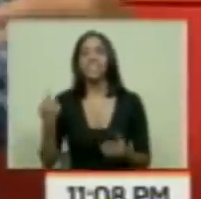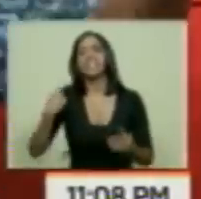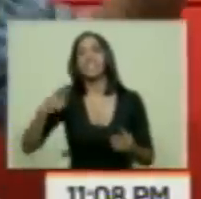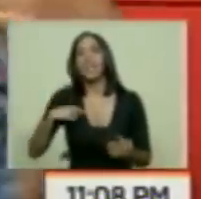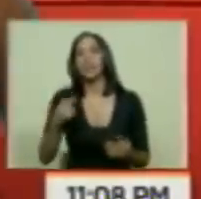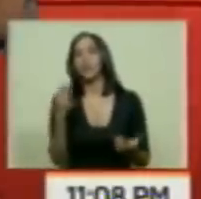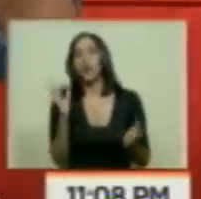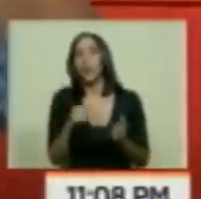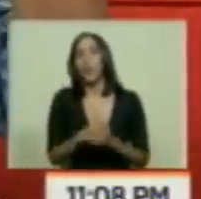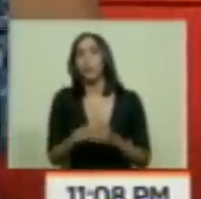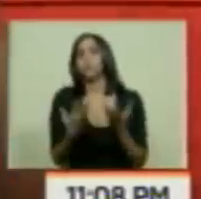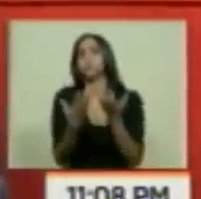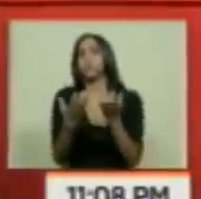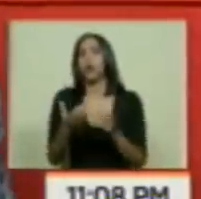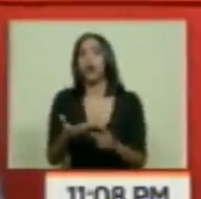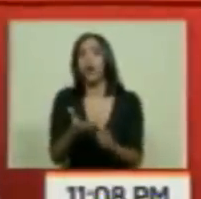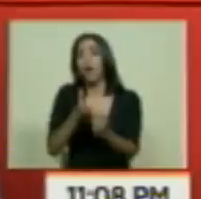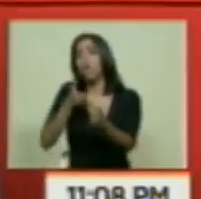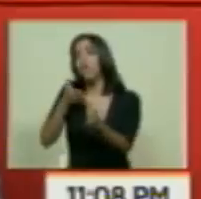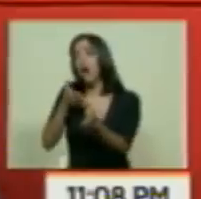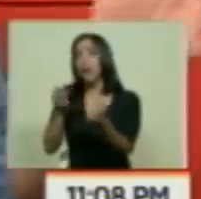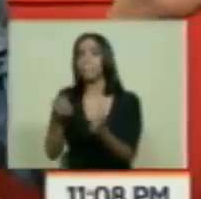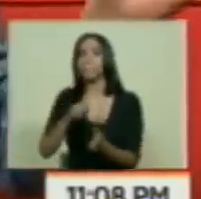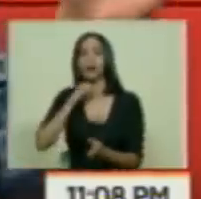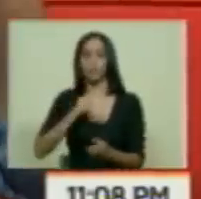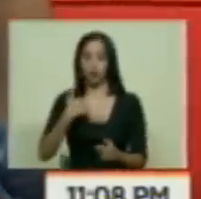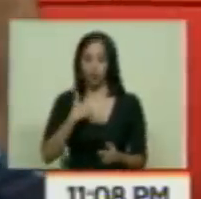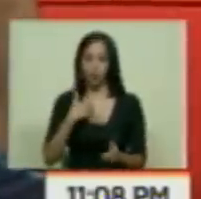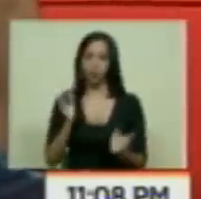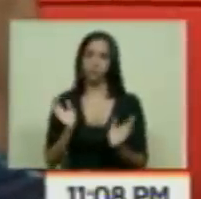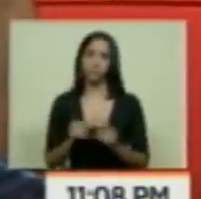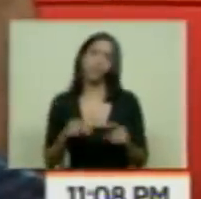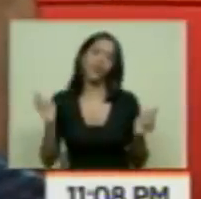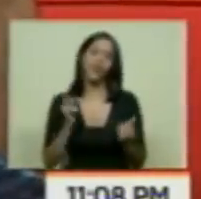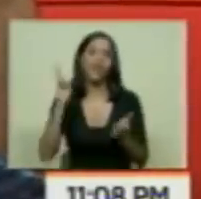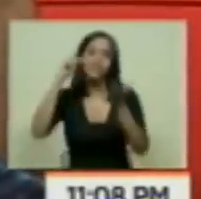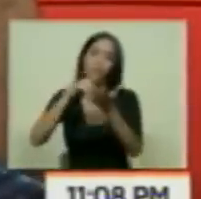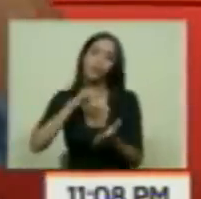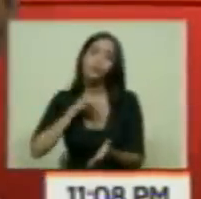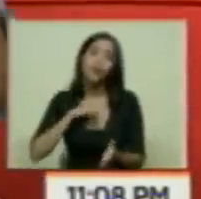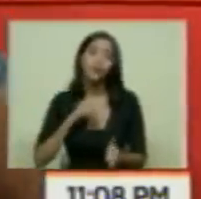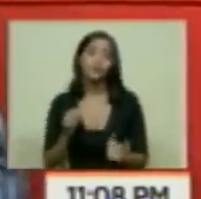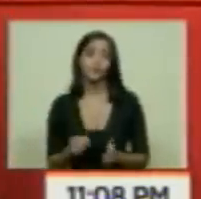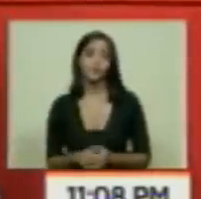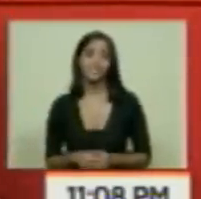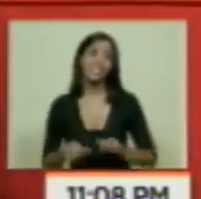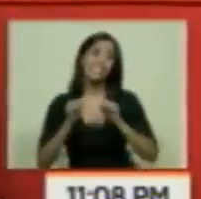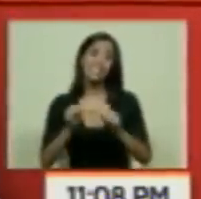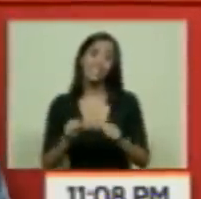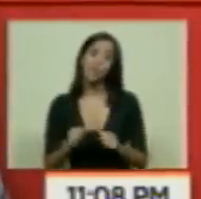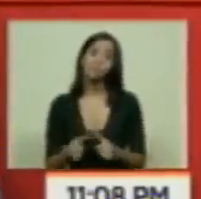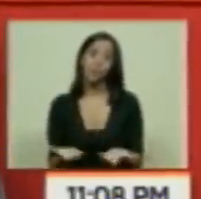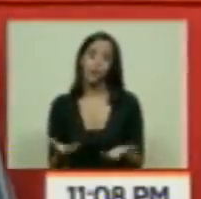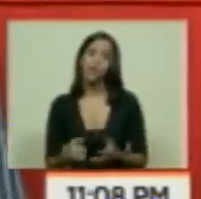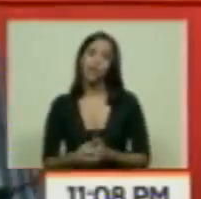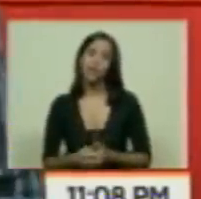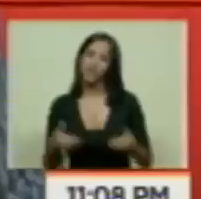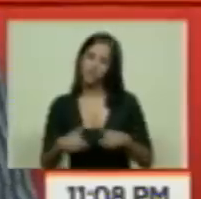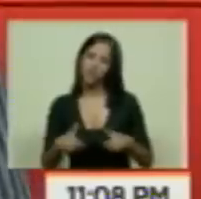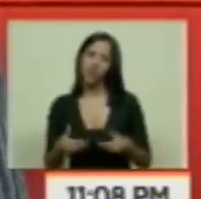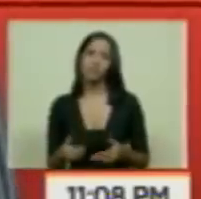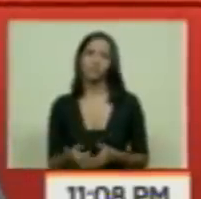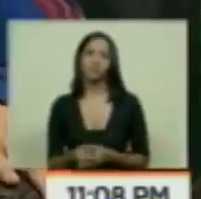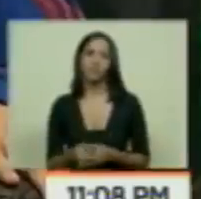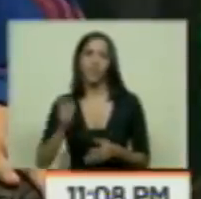como con un bojotón de fusiles para acabar con uno. Pero, aquí estamos nosotros. Y seguimos echándole piernas. Próximo video,